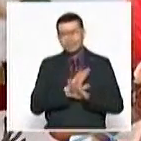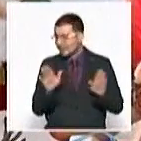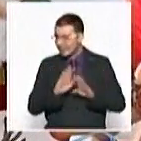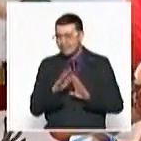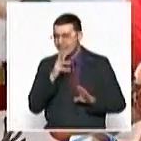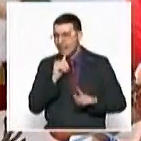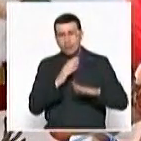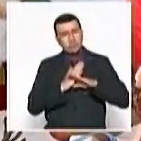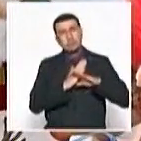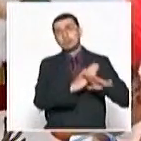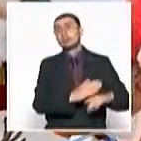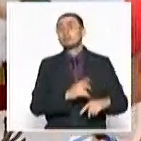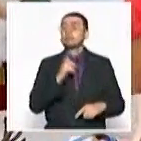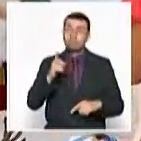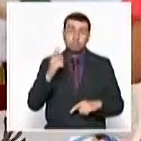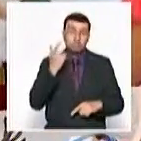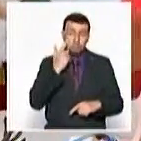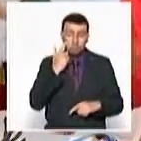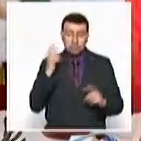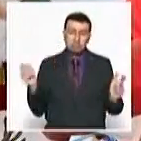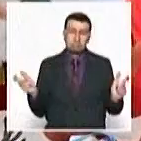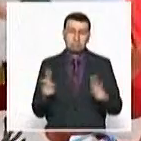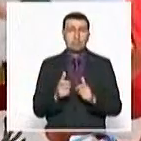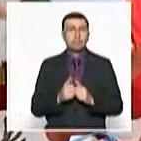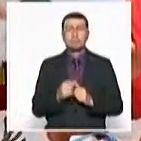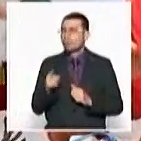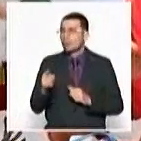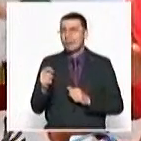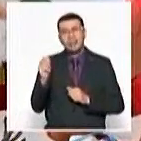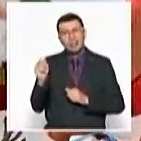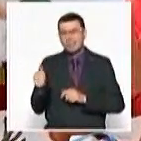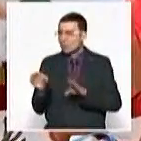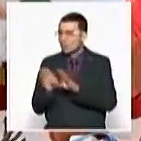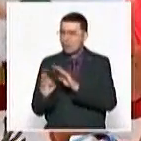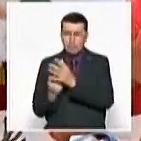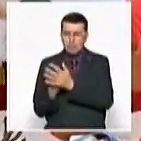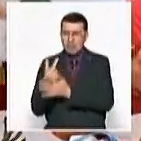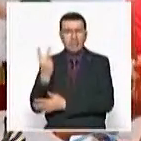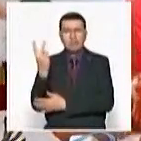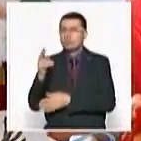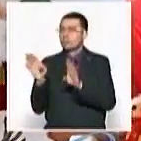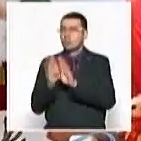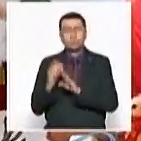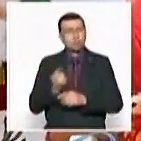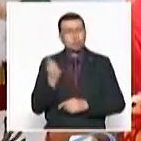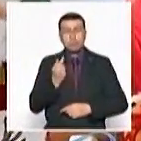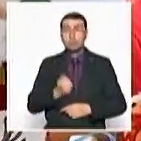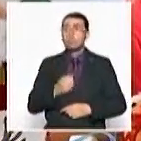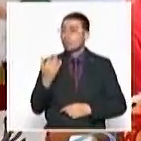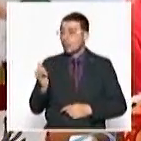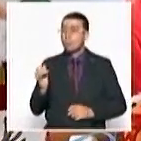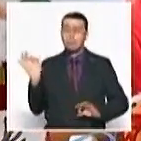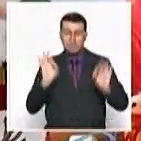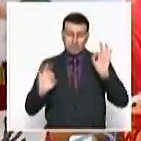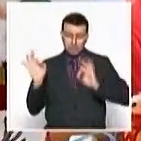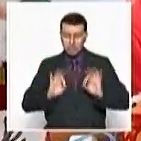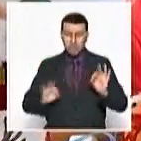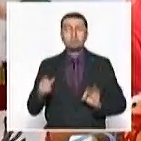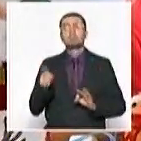eso le va a afectar mucho, es decir, casi que vegetariana. Y con eso ya está preparándose para la